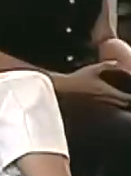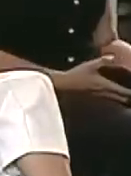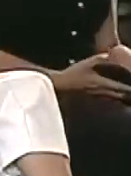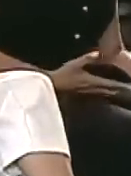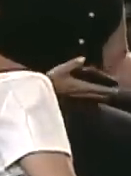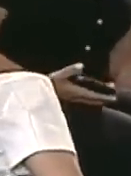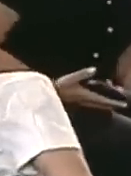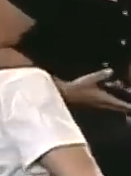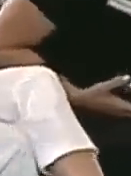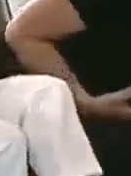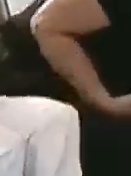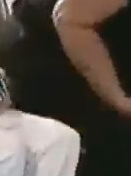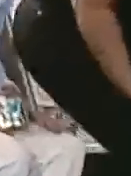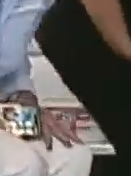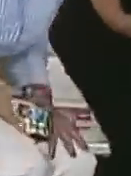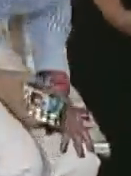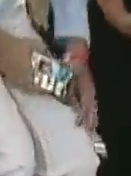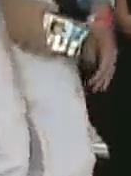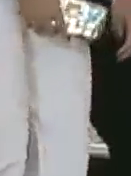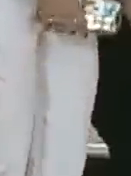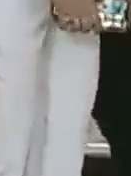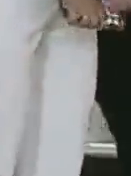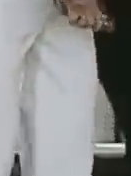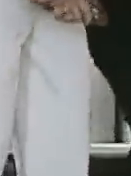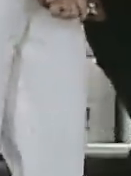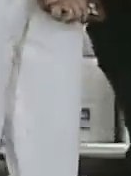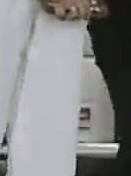al presidente Nicolás Maduro Moros.